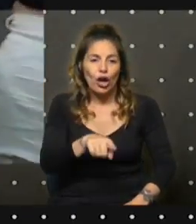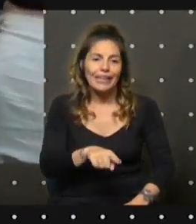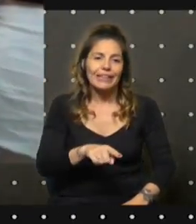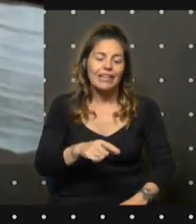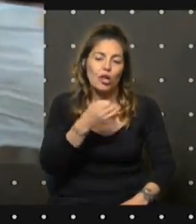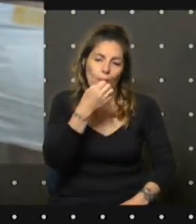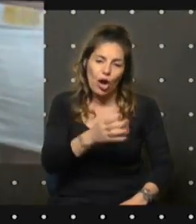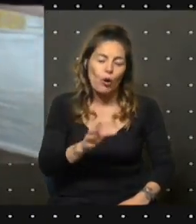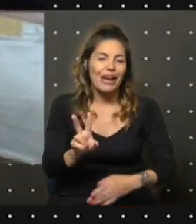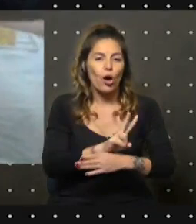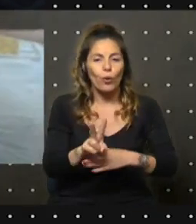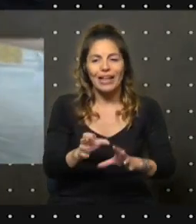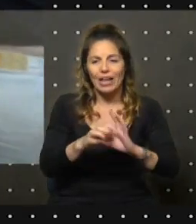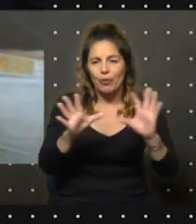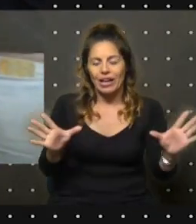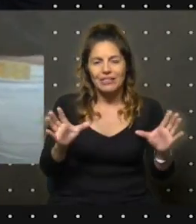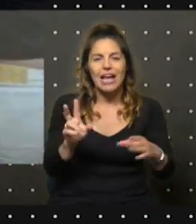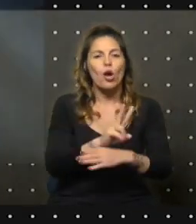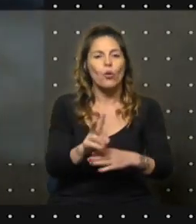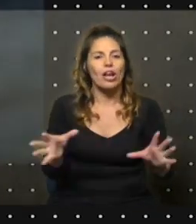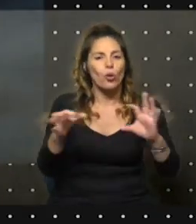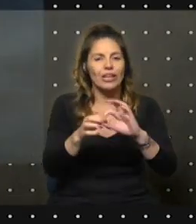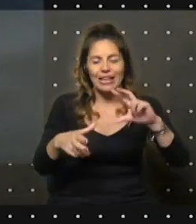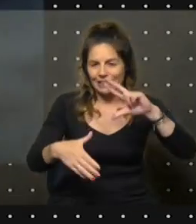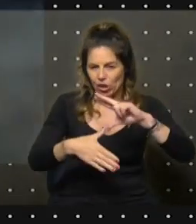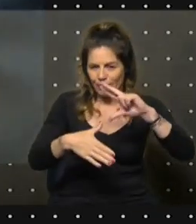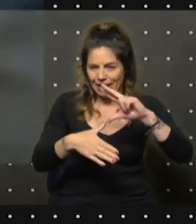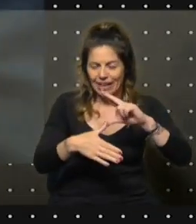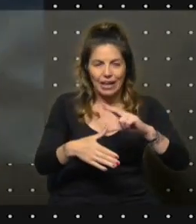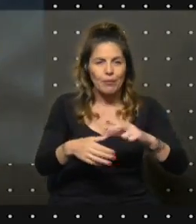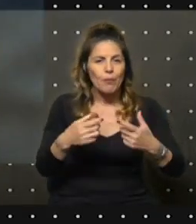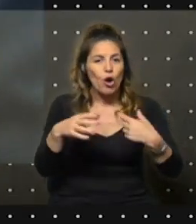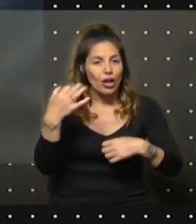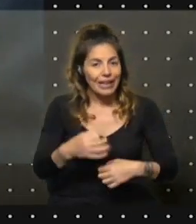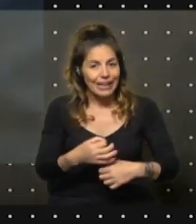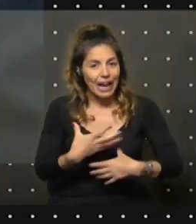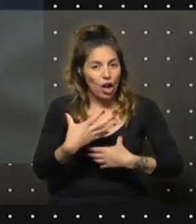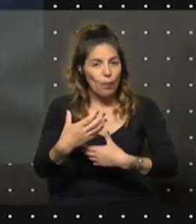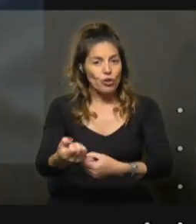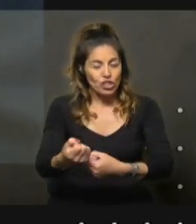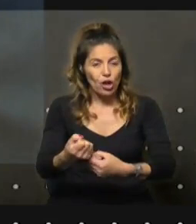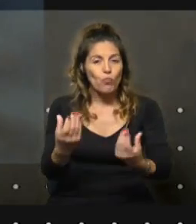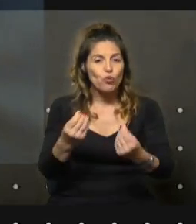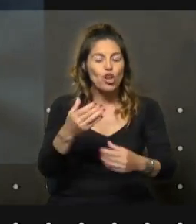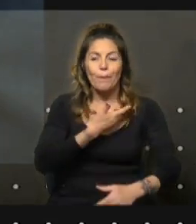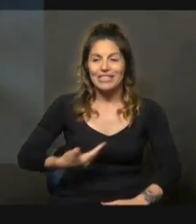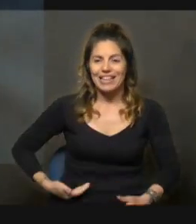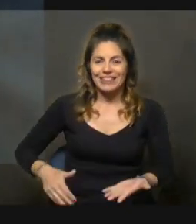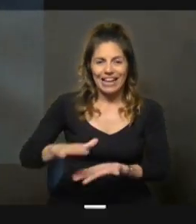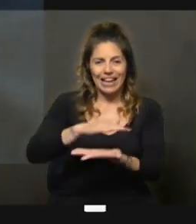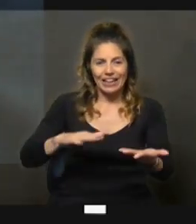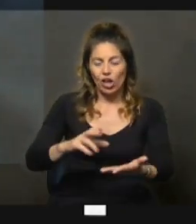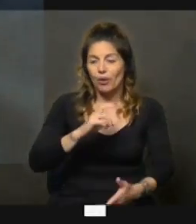para cuidar la democracia y cuidar la unidad latinoamericana te parece que alcanza lo apoyaron muchos presidentes de la región y demás es una expresión